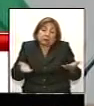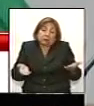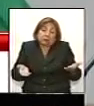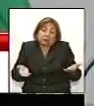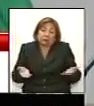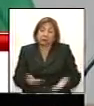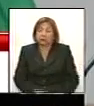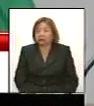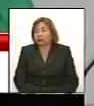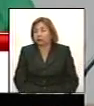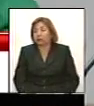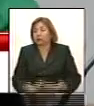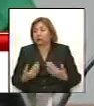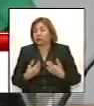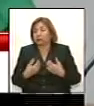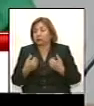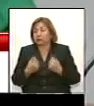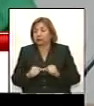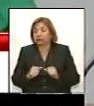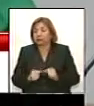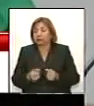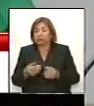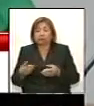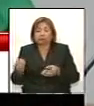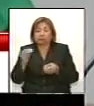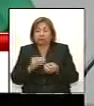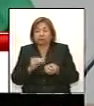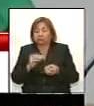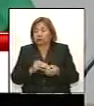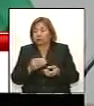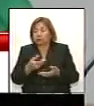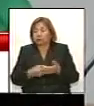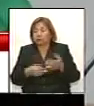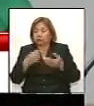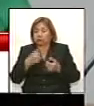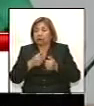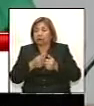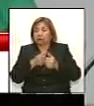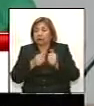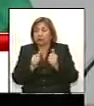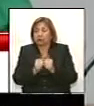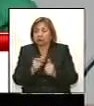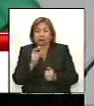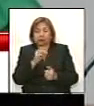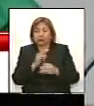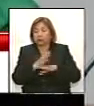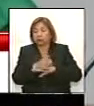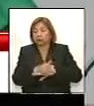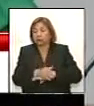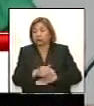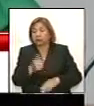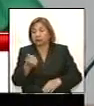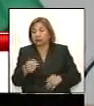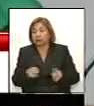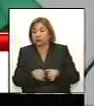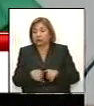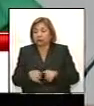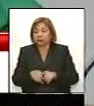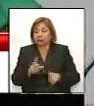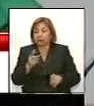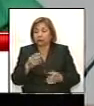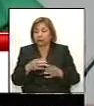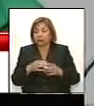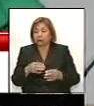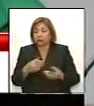anónima, tiene que tener la posibilidad de recibir una retroalimentación que le dé seguimiento a su denuncia para que no pase lo que pasó en el primer caso que